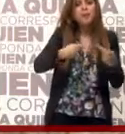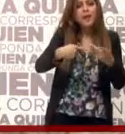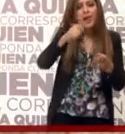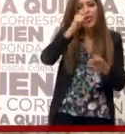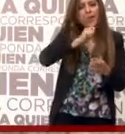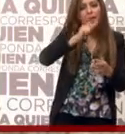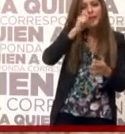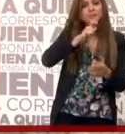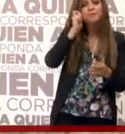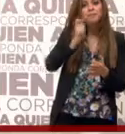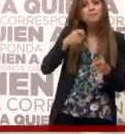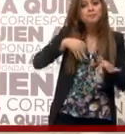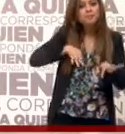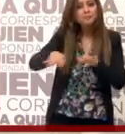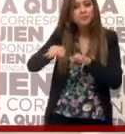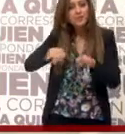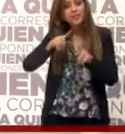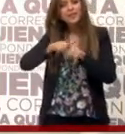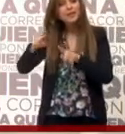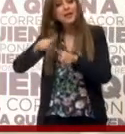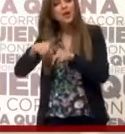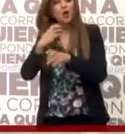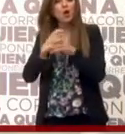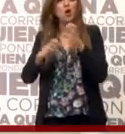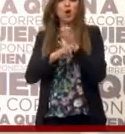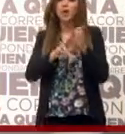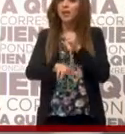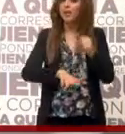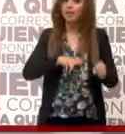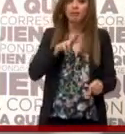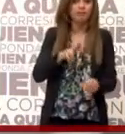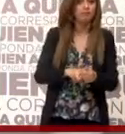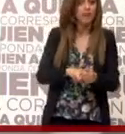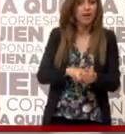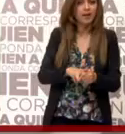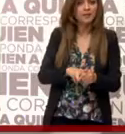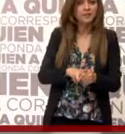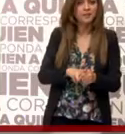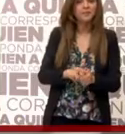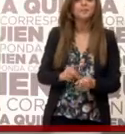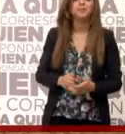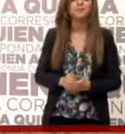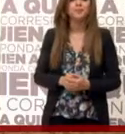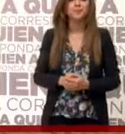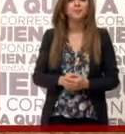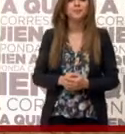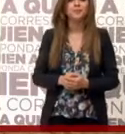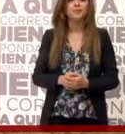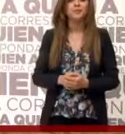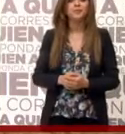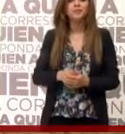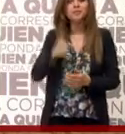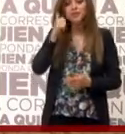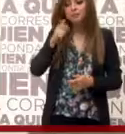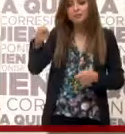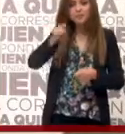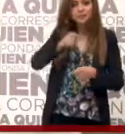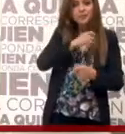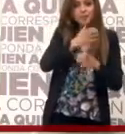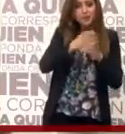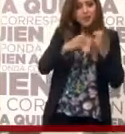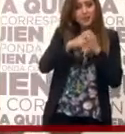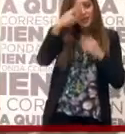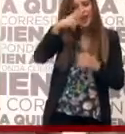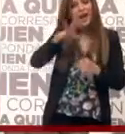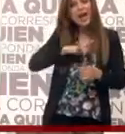el concepto de trabajar con ingredientes naturales y siempre apoyando todos los ingredientes de origen mexicano. Tienen